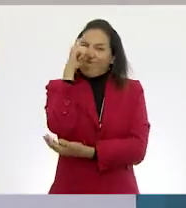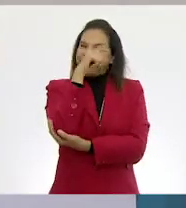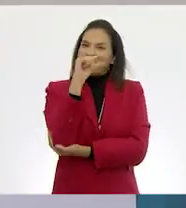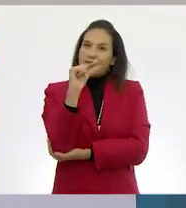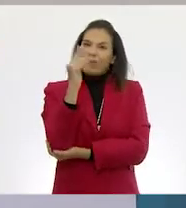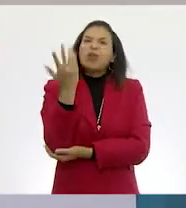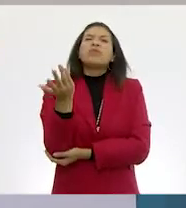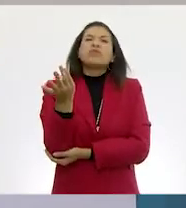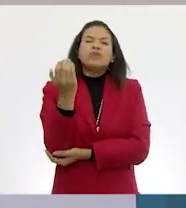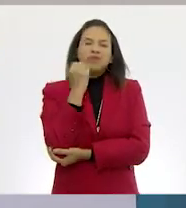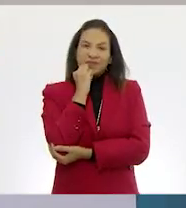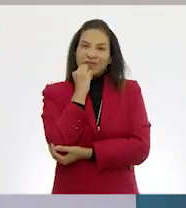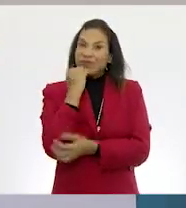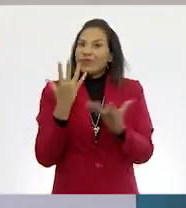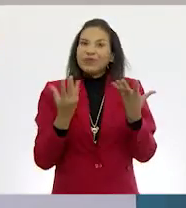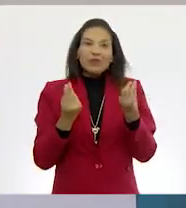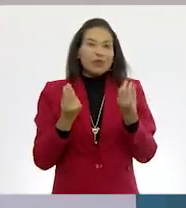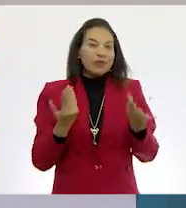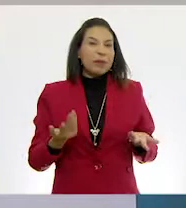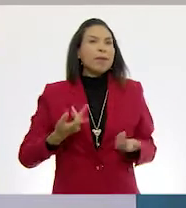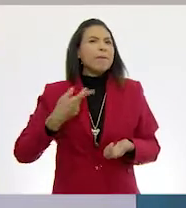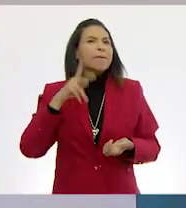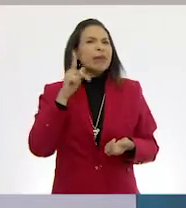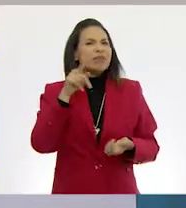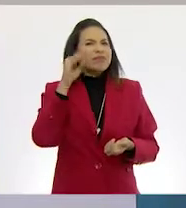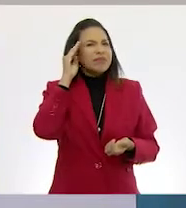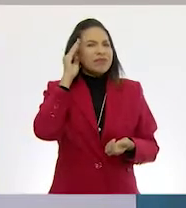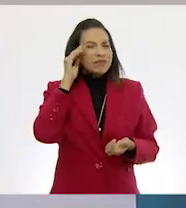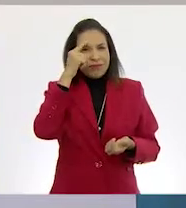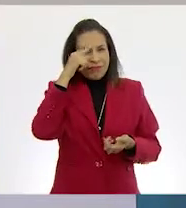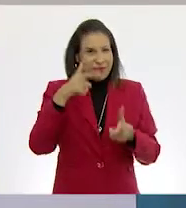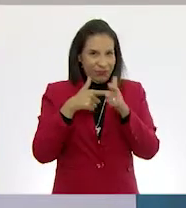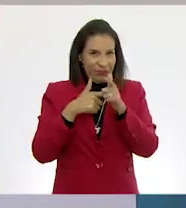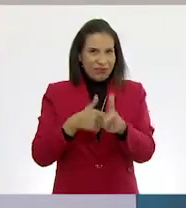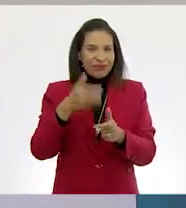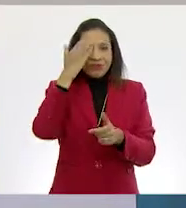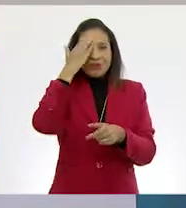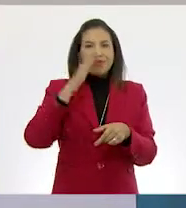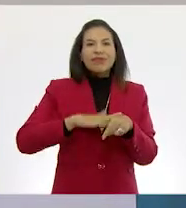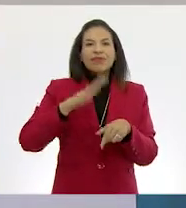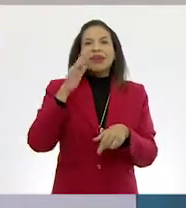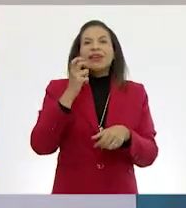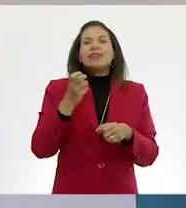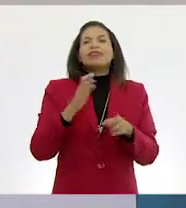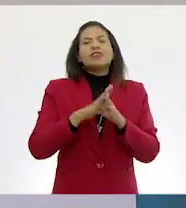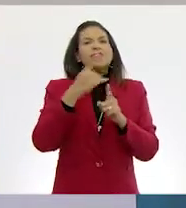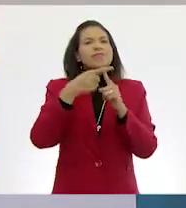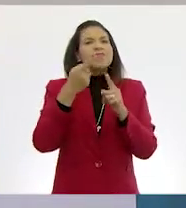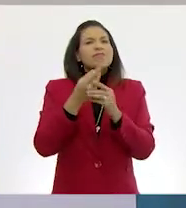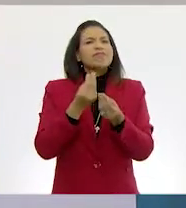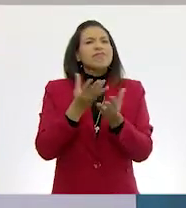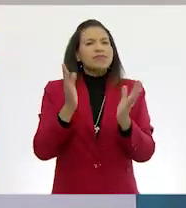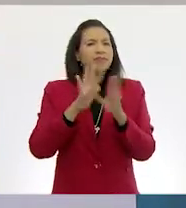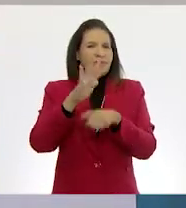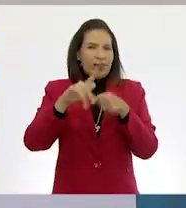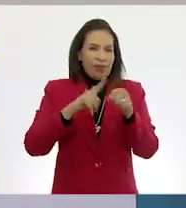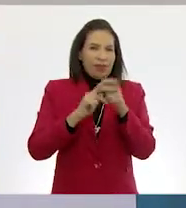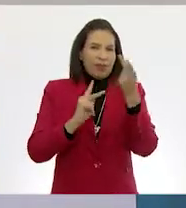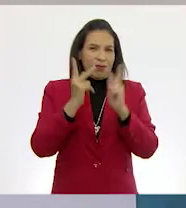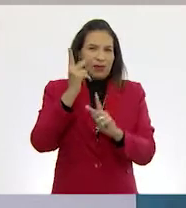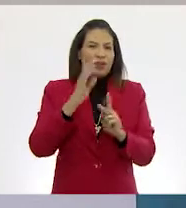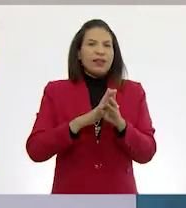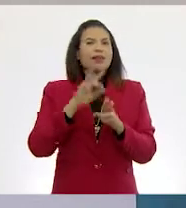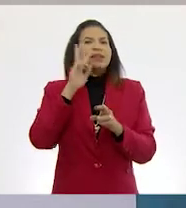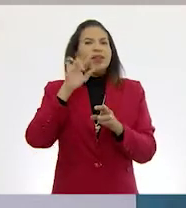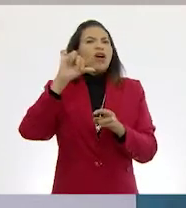porque son muchísimas pero qué te parece si para seguir conociendo más sobre estas especies endémicas realizamos